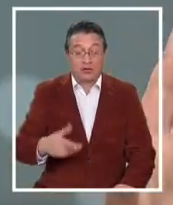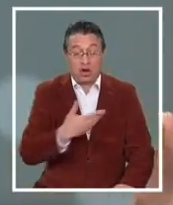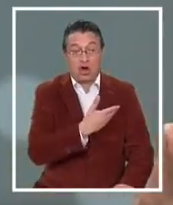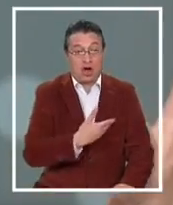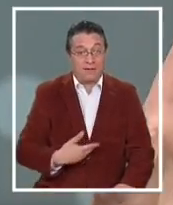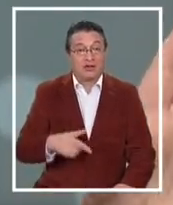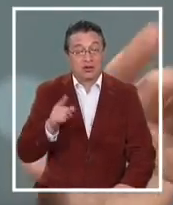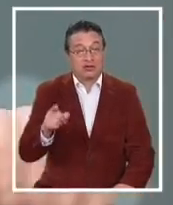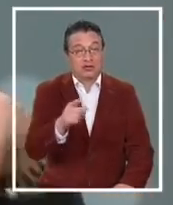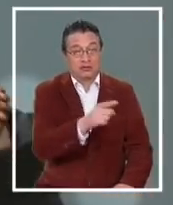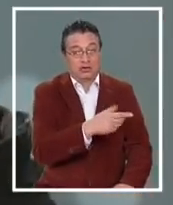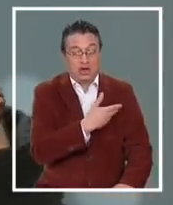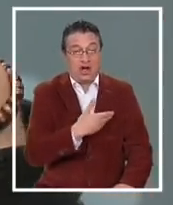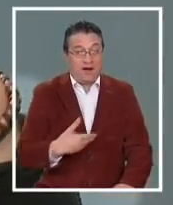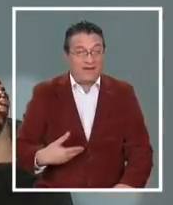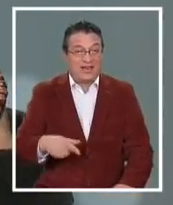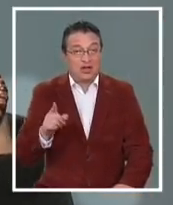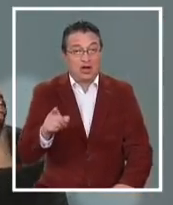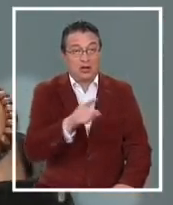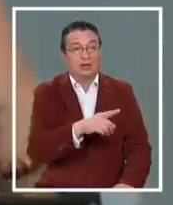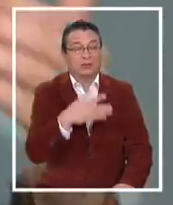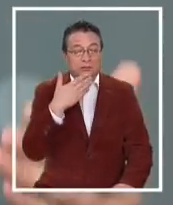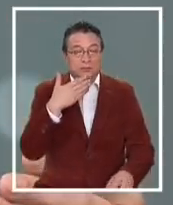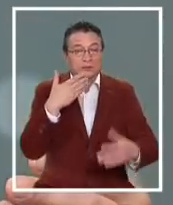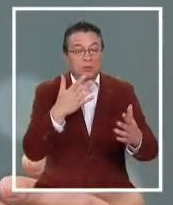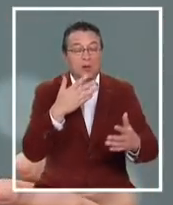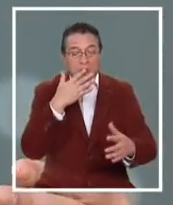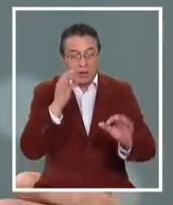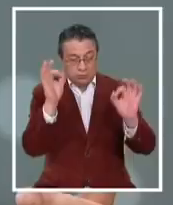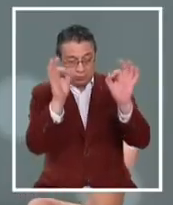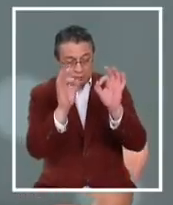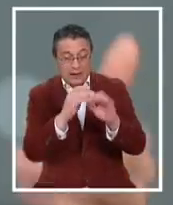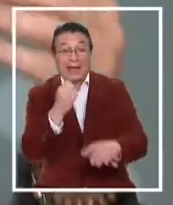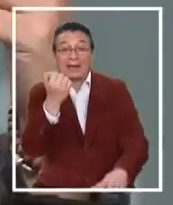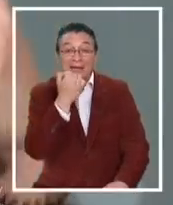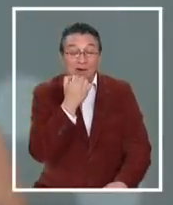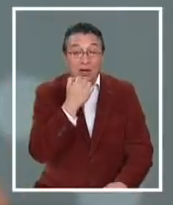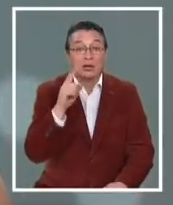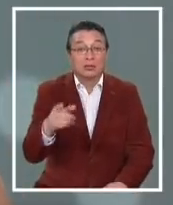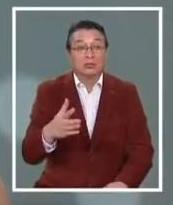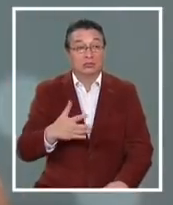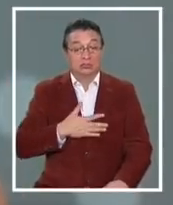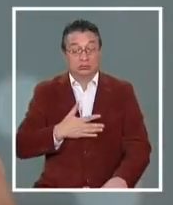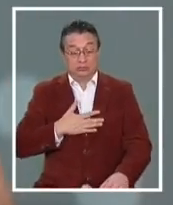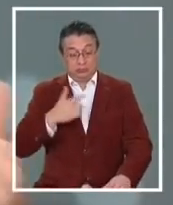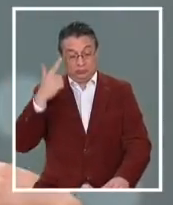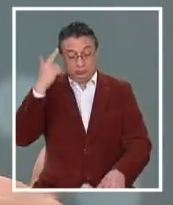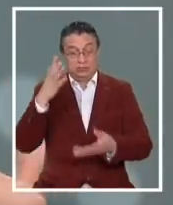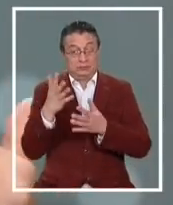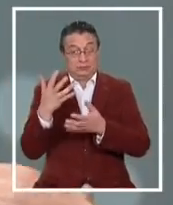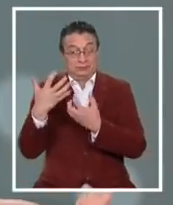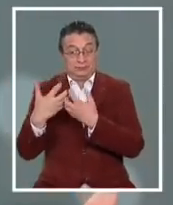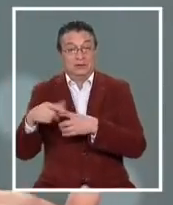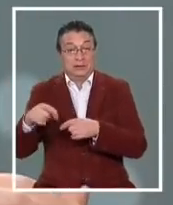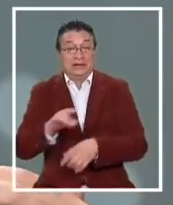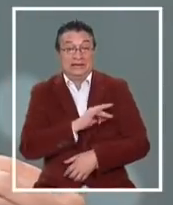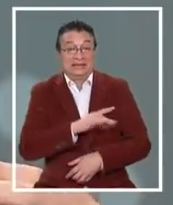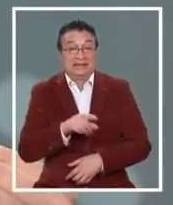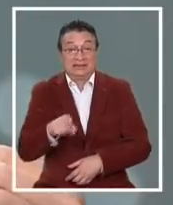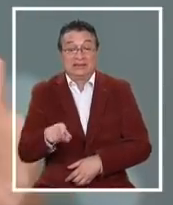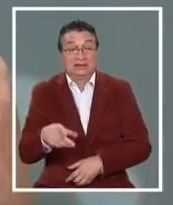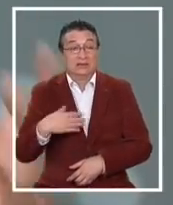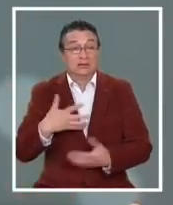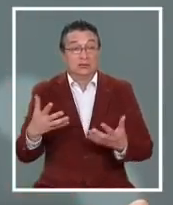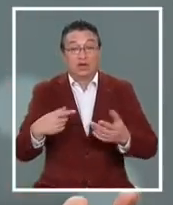gobiernos, cualquier gobierno... da las señales equivocadas, la sociedad opera desde sus propios mecanismos. Y en Chile tenemos un